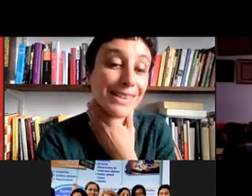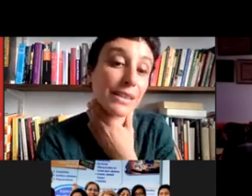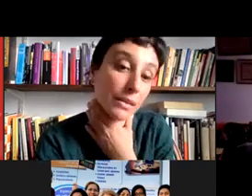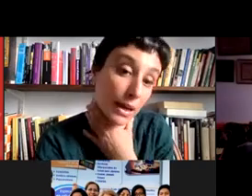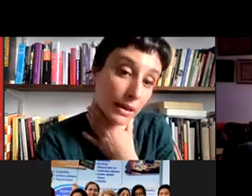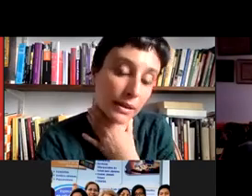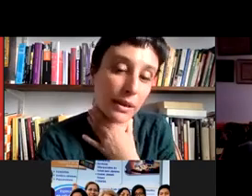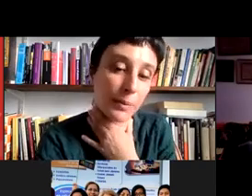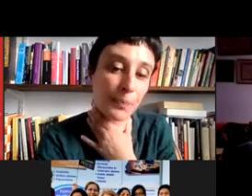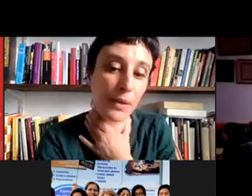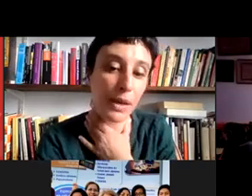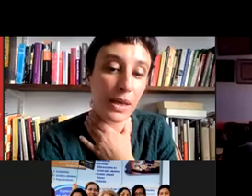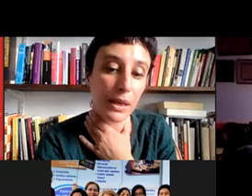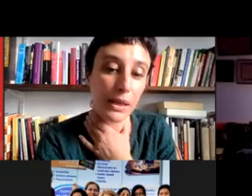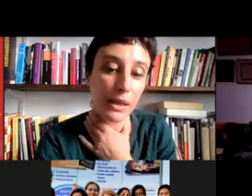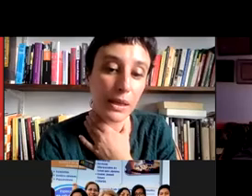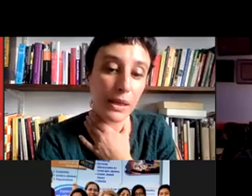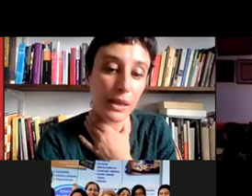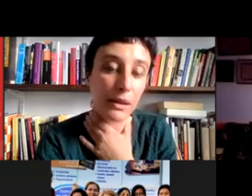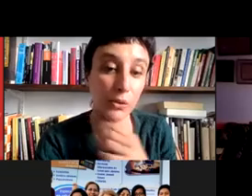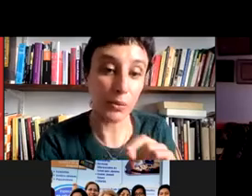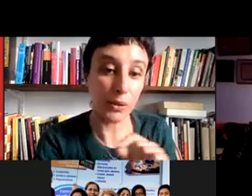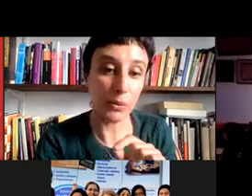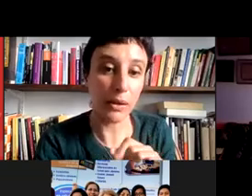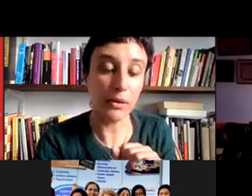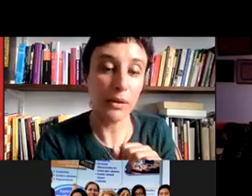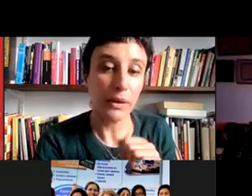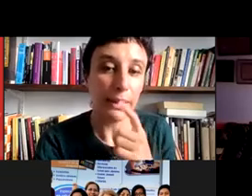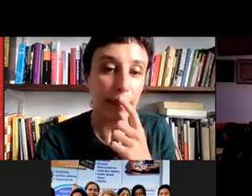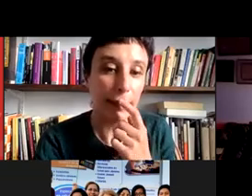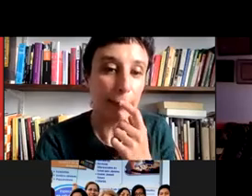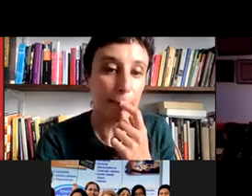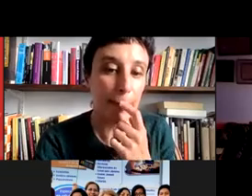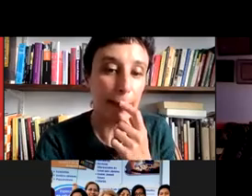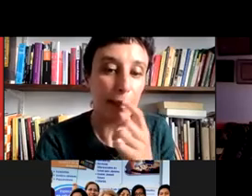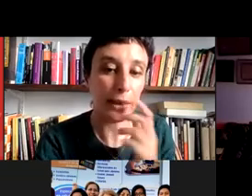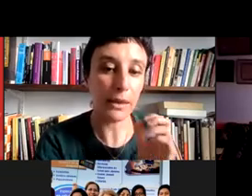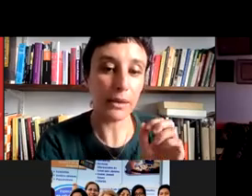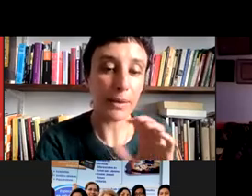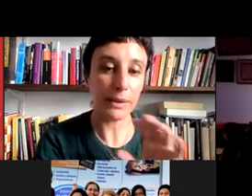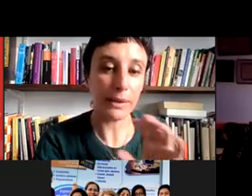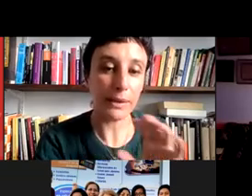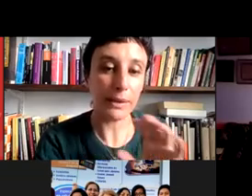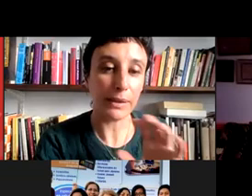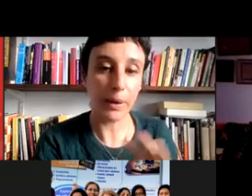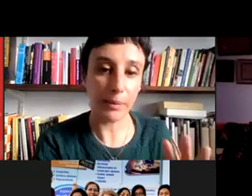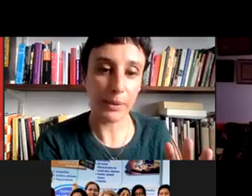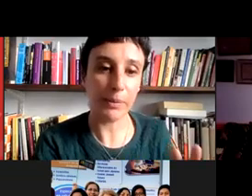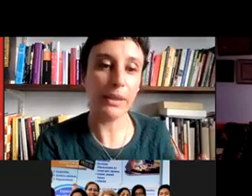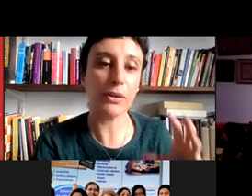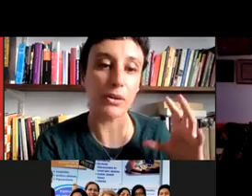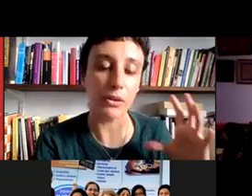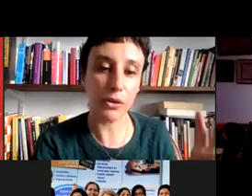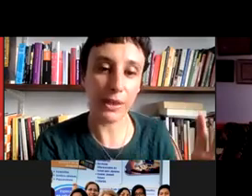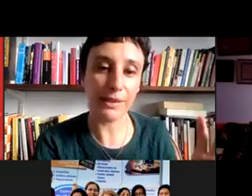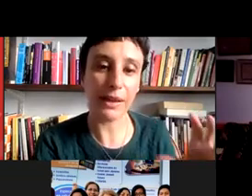de señas argentina y con subtitulado, y material gráfico para